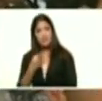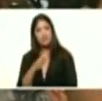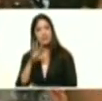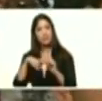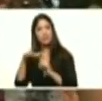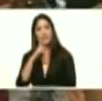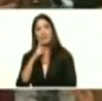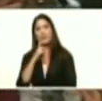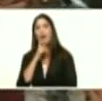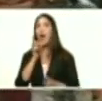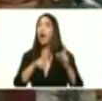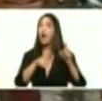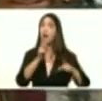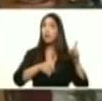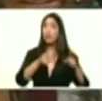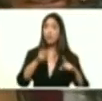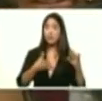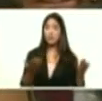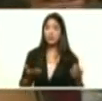que algunos,